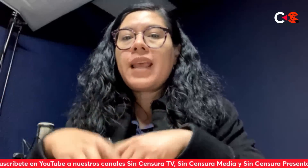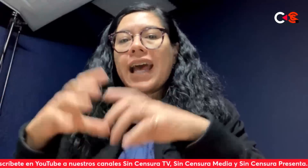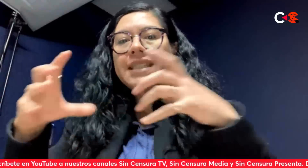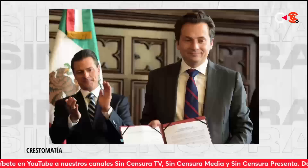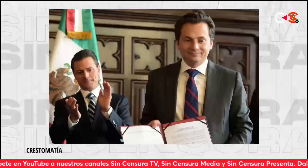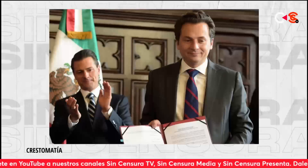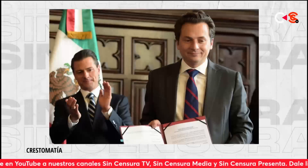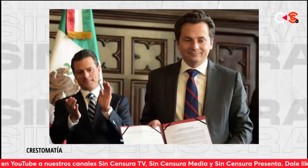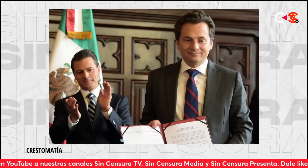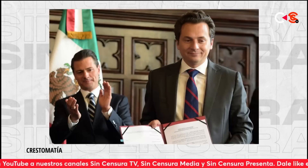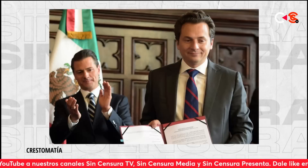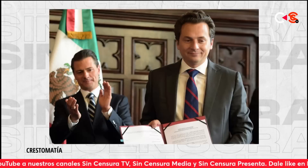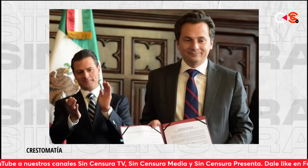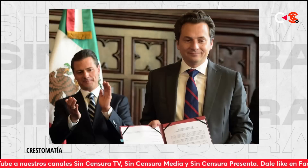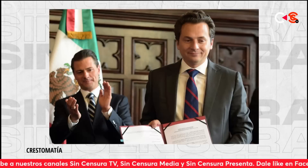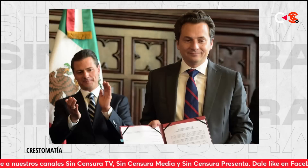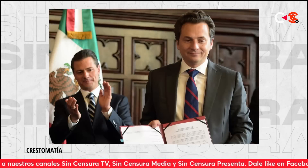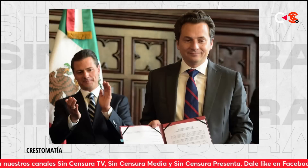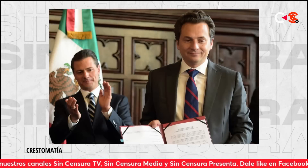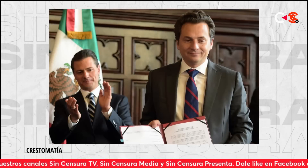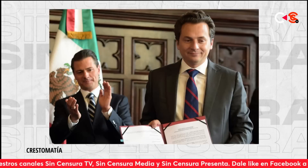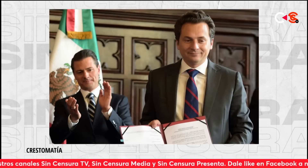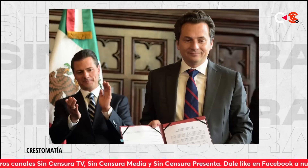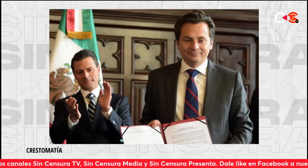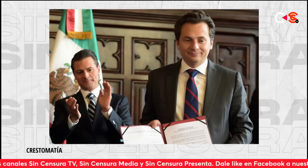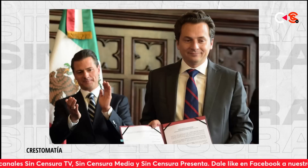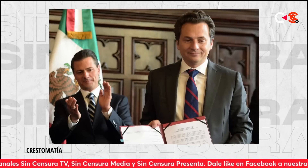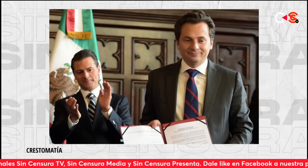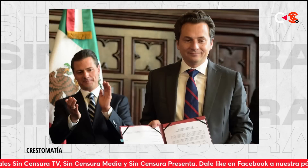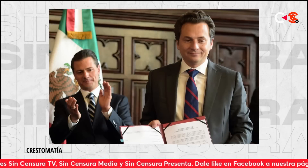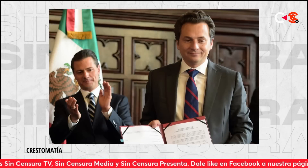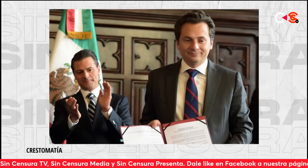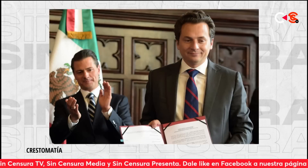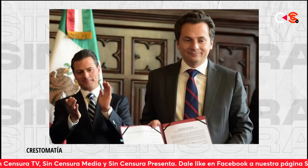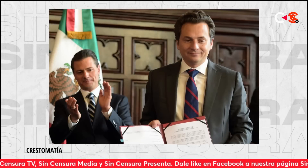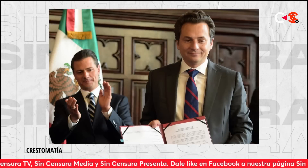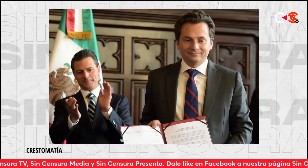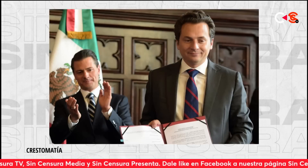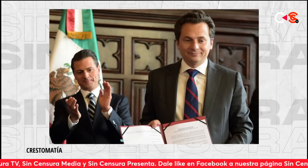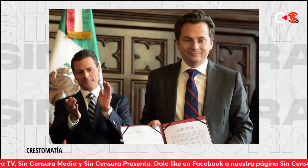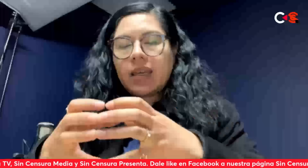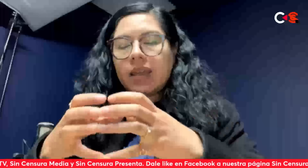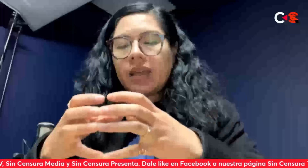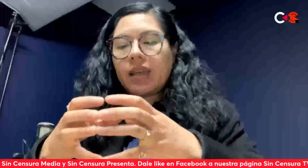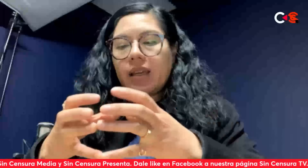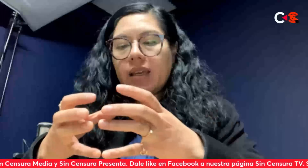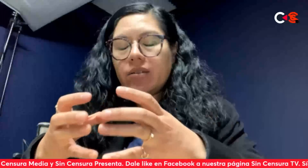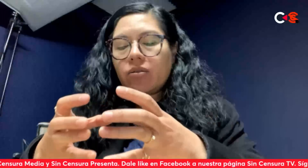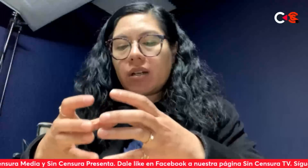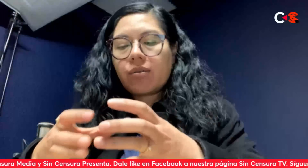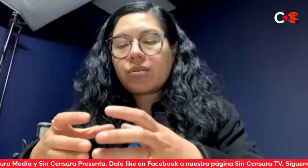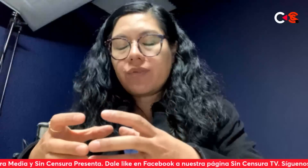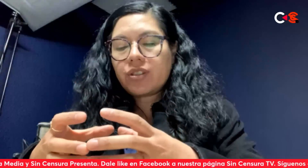petrolero, asignando ya bloques completos de reservas de combustible,